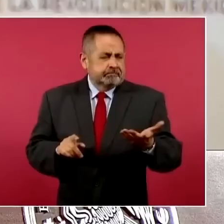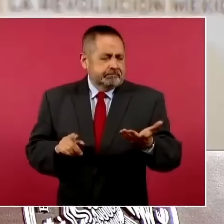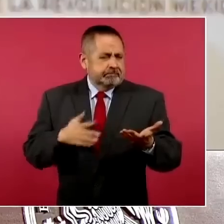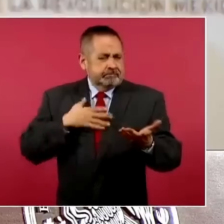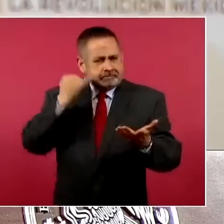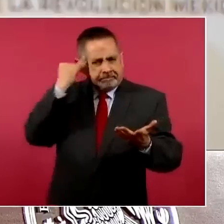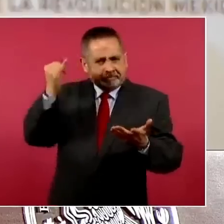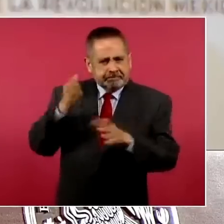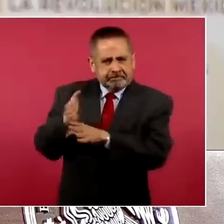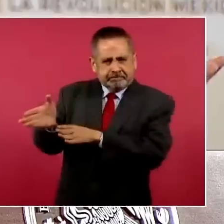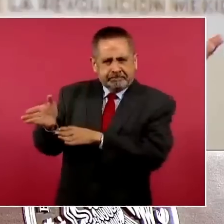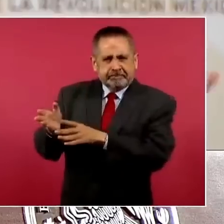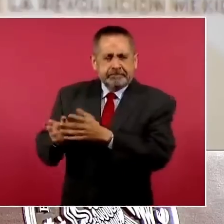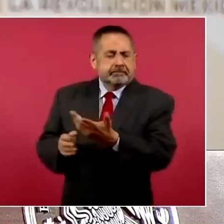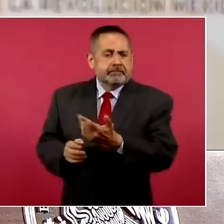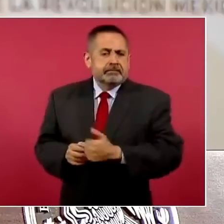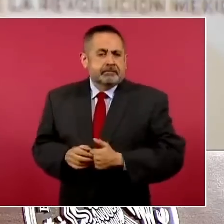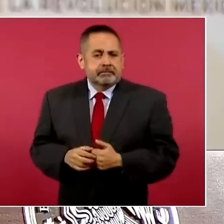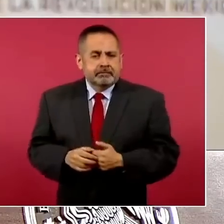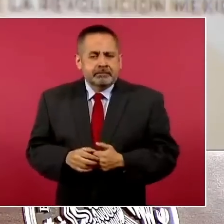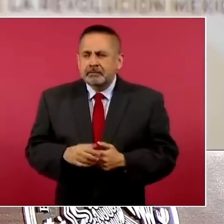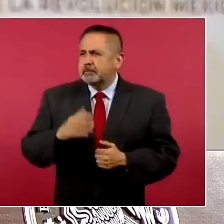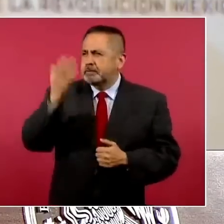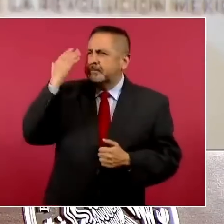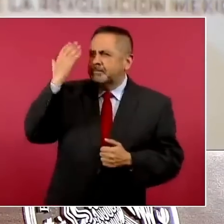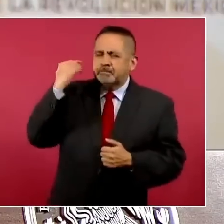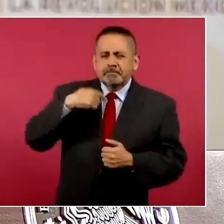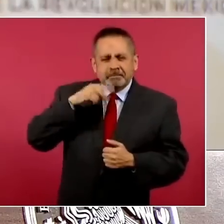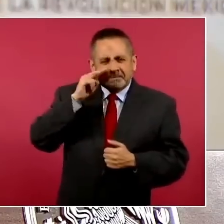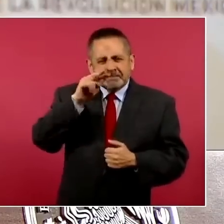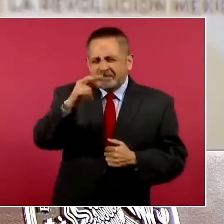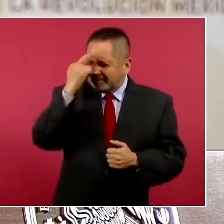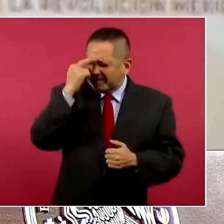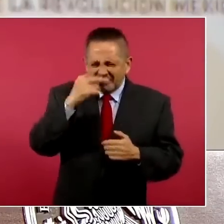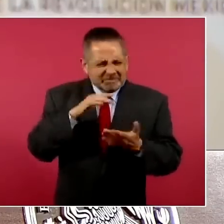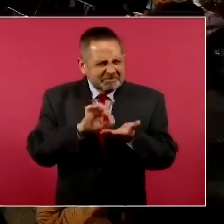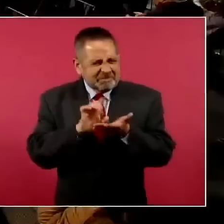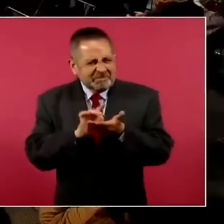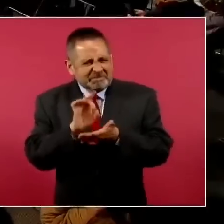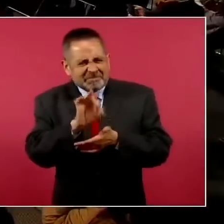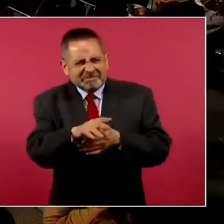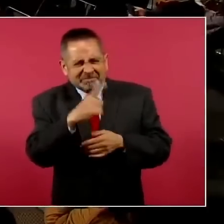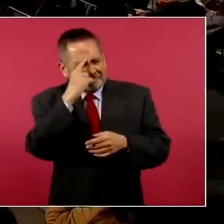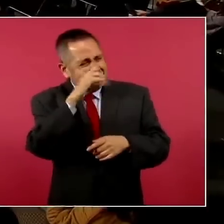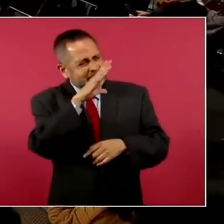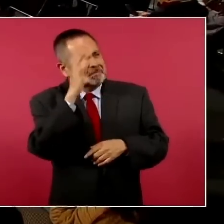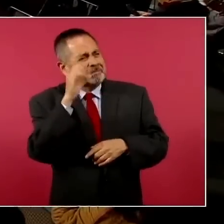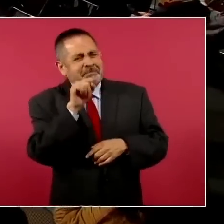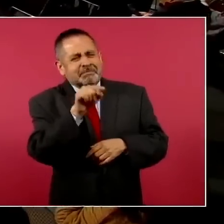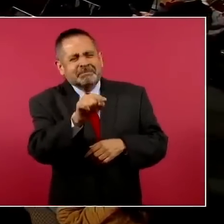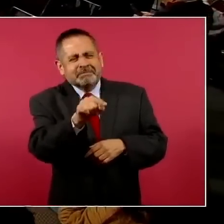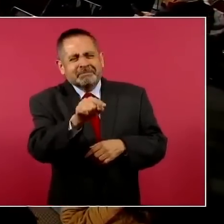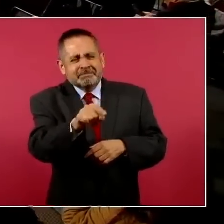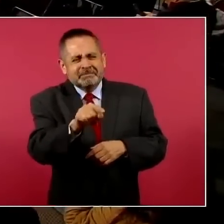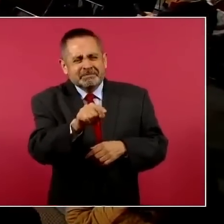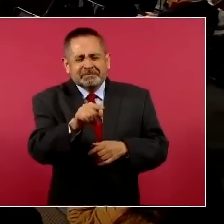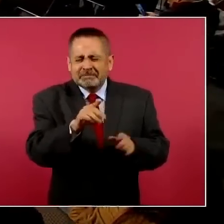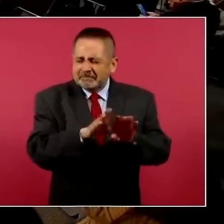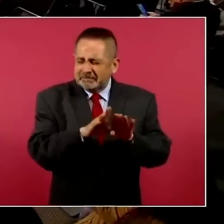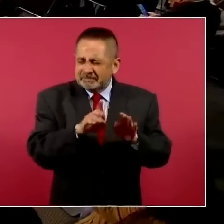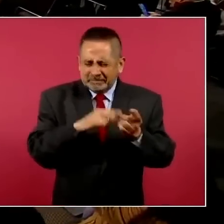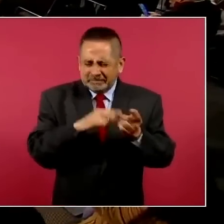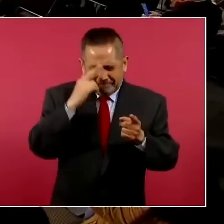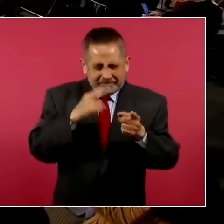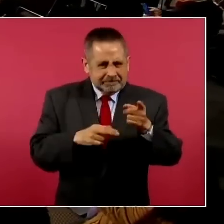Y pues baste, el otro día estaba yo viendo, yo creo que te mandé una foto de